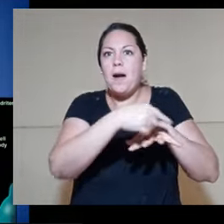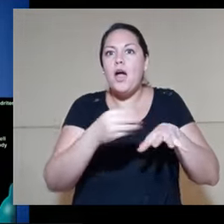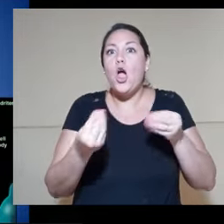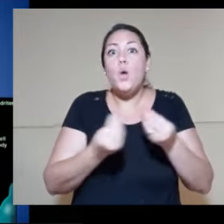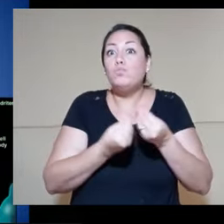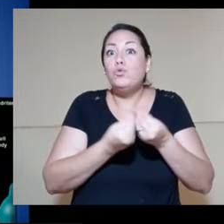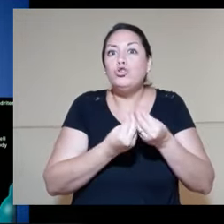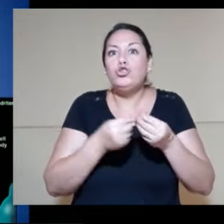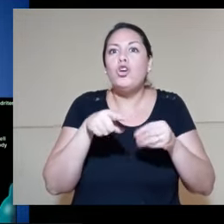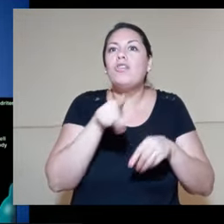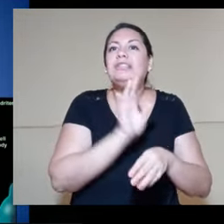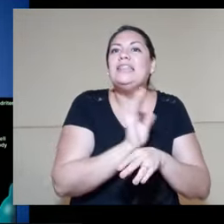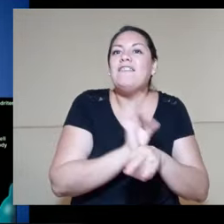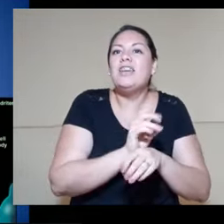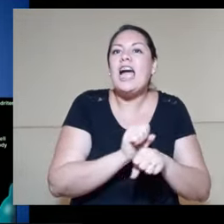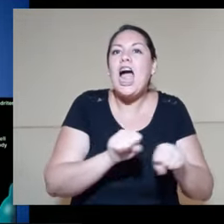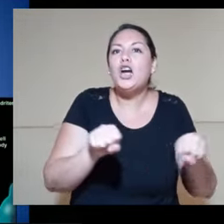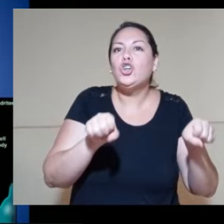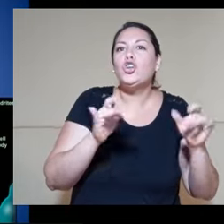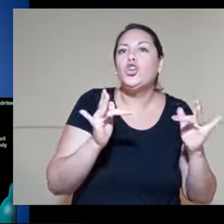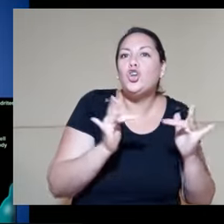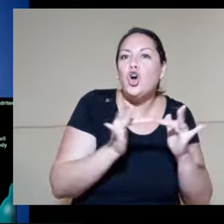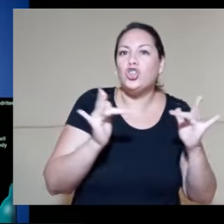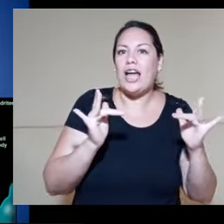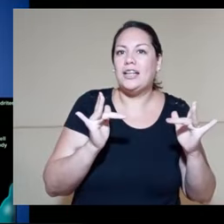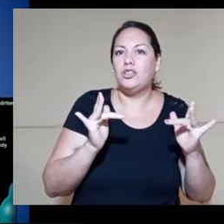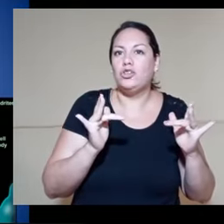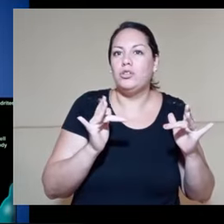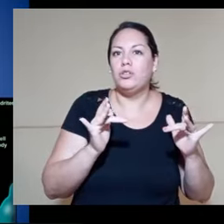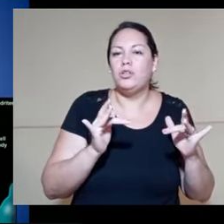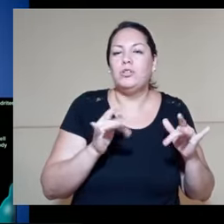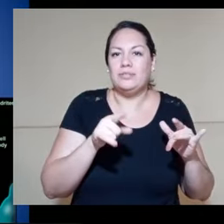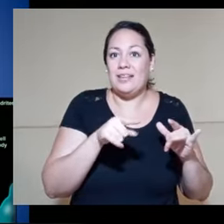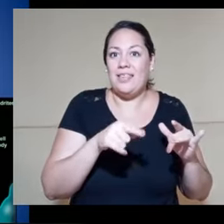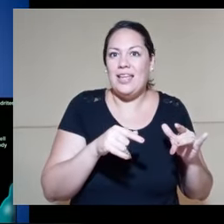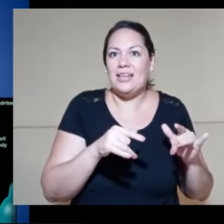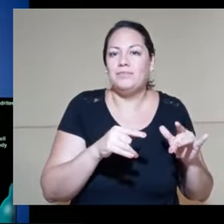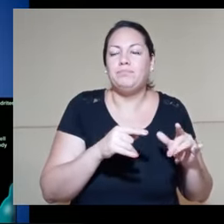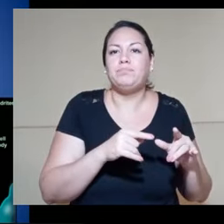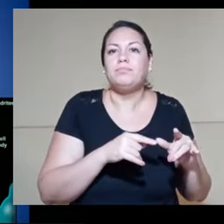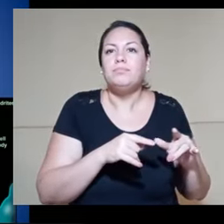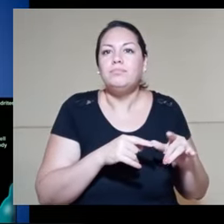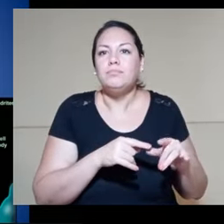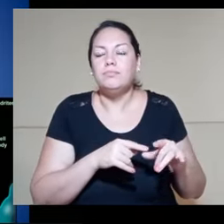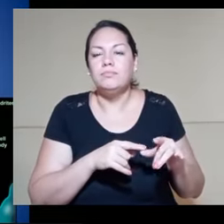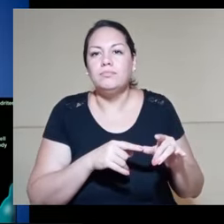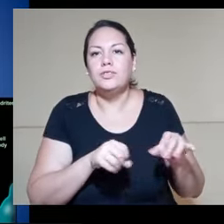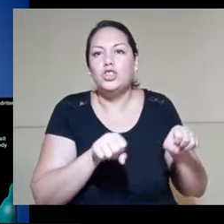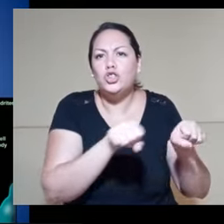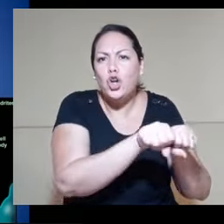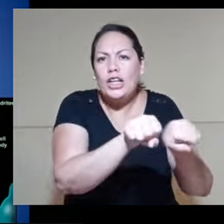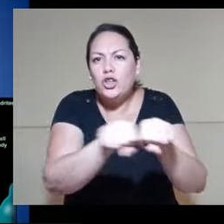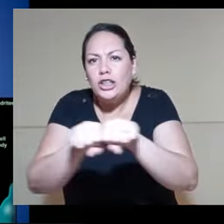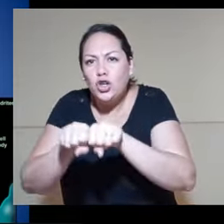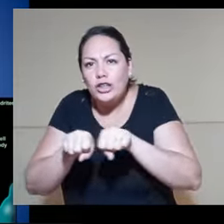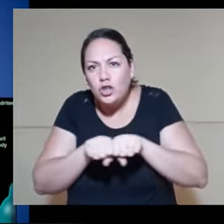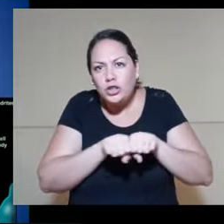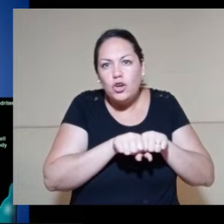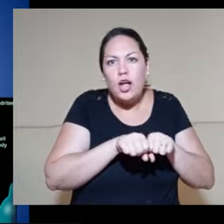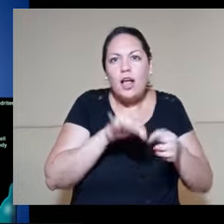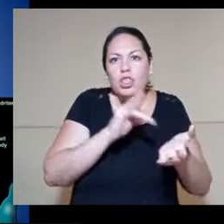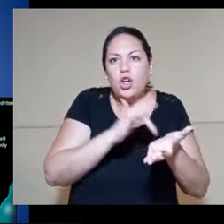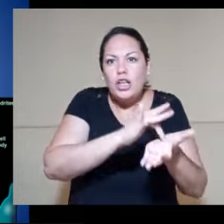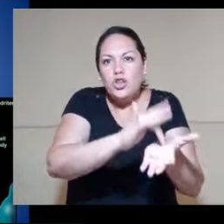gran conectividad, ¿no es cierto?, entre las neuronas, para que esta superficie de conexión sea muy, muy